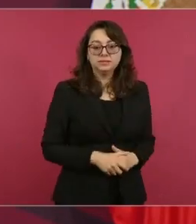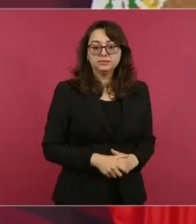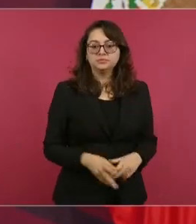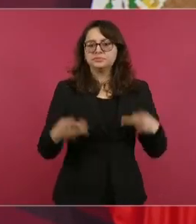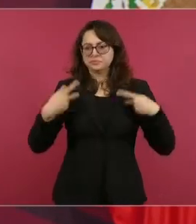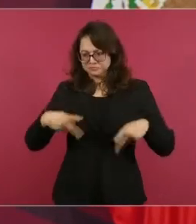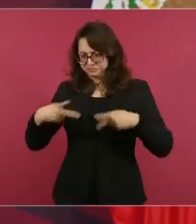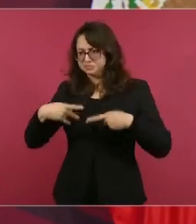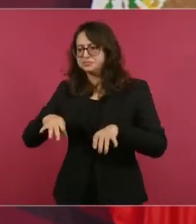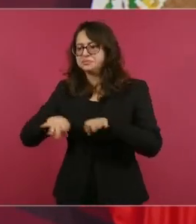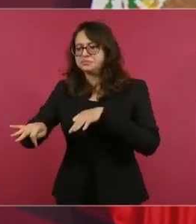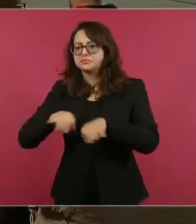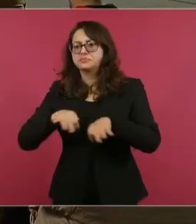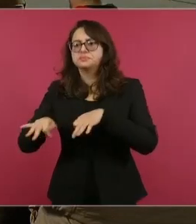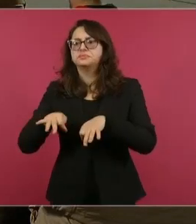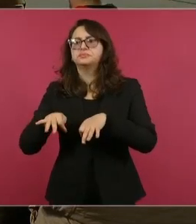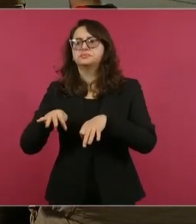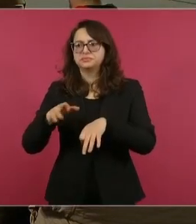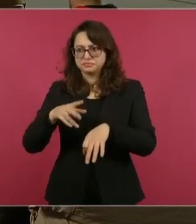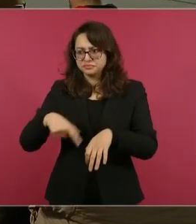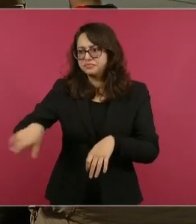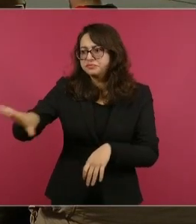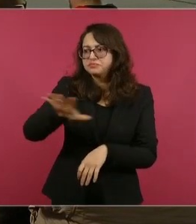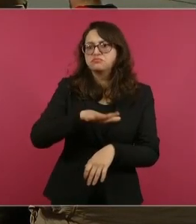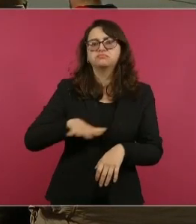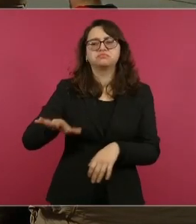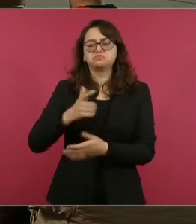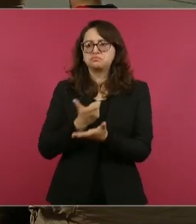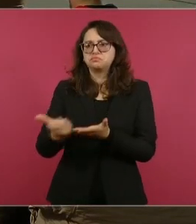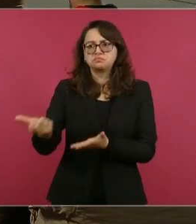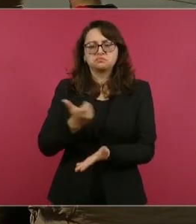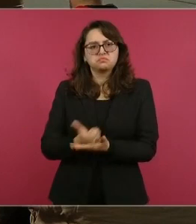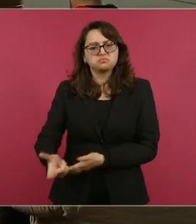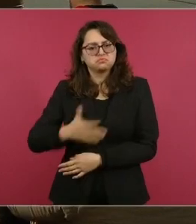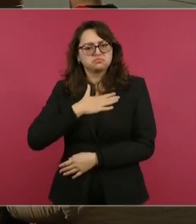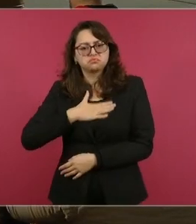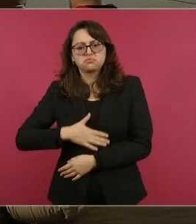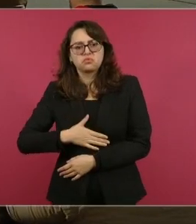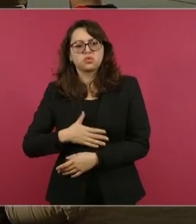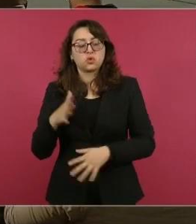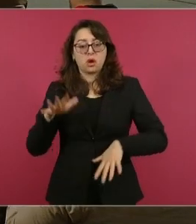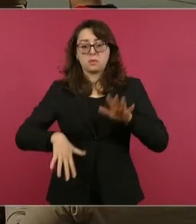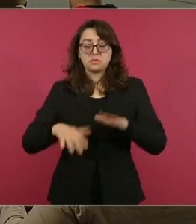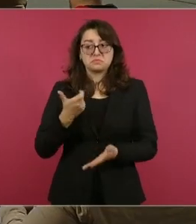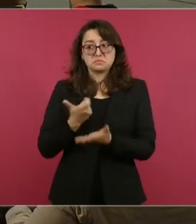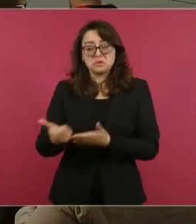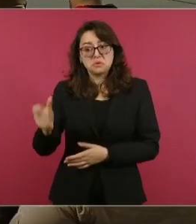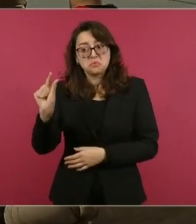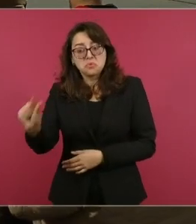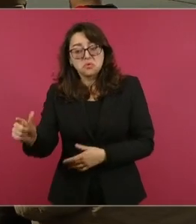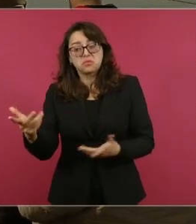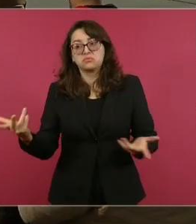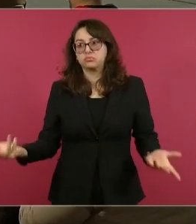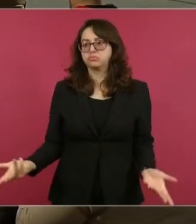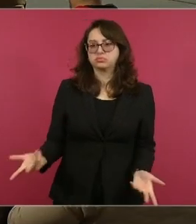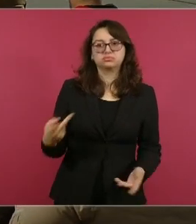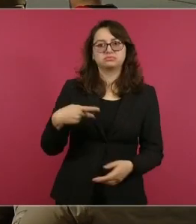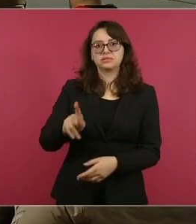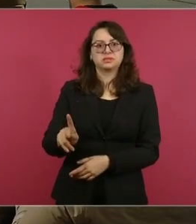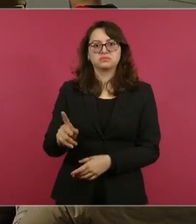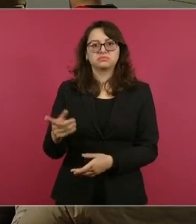Y de lo que se trata, pues es de terminar con estos privilegios. Lo